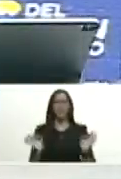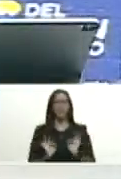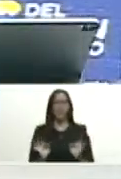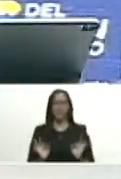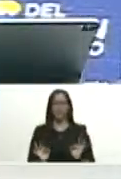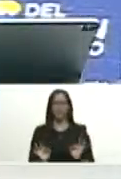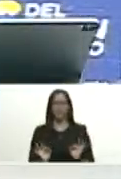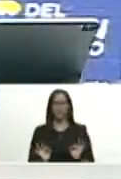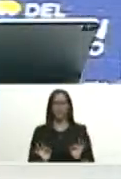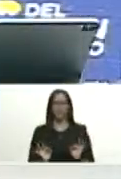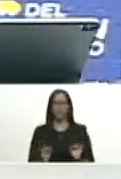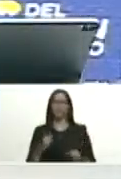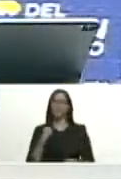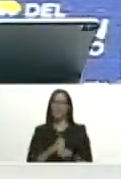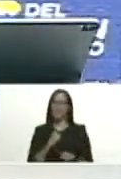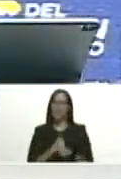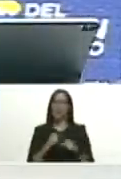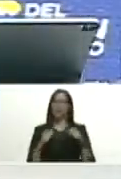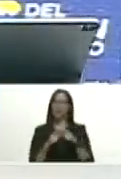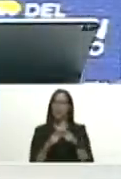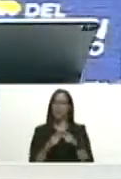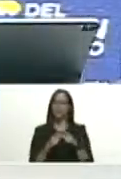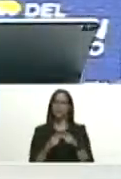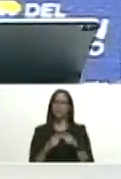nada. Trabajo en equipo,